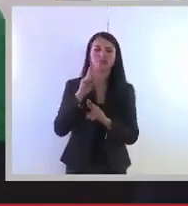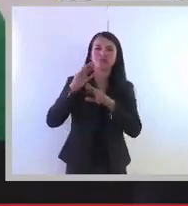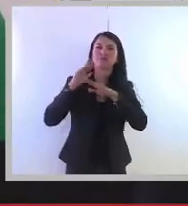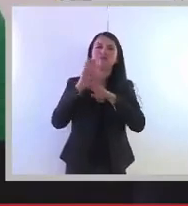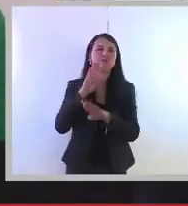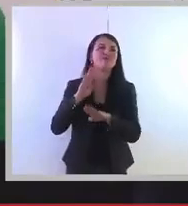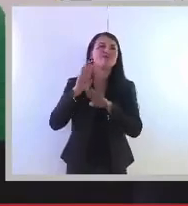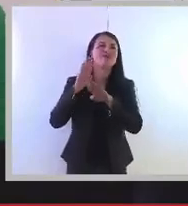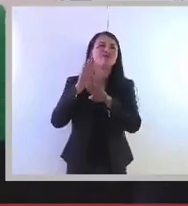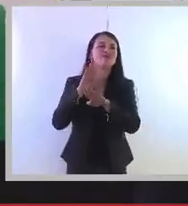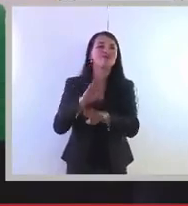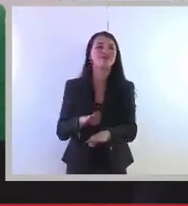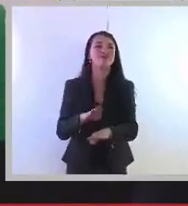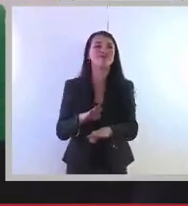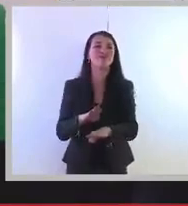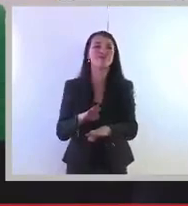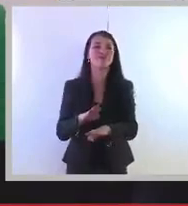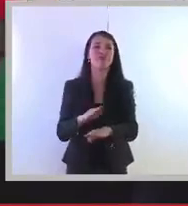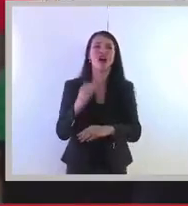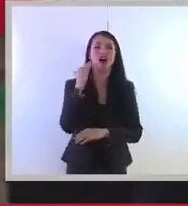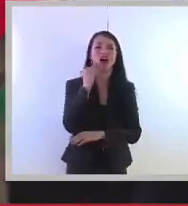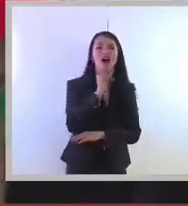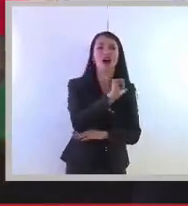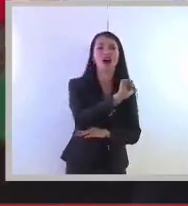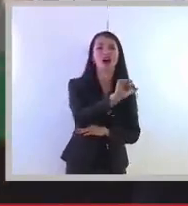representación de mujeres,